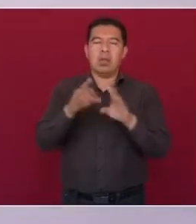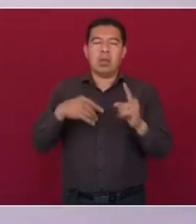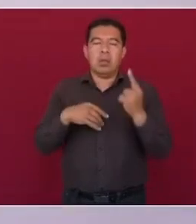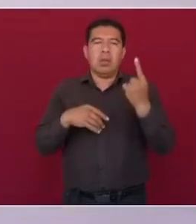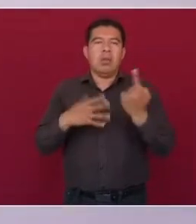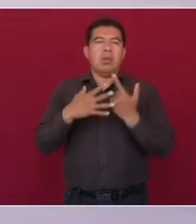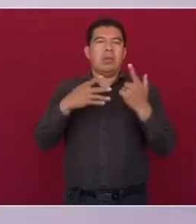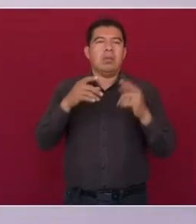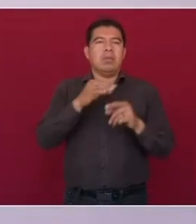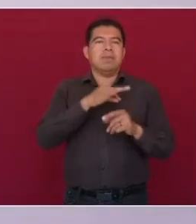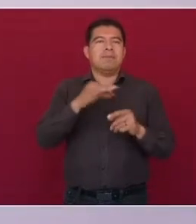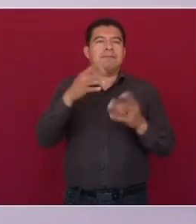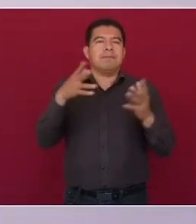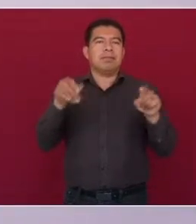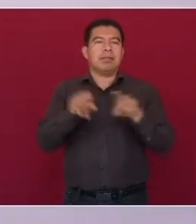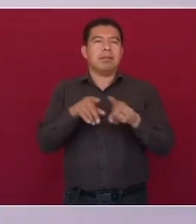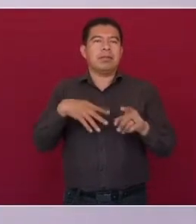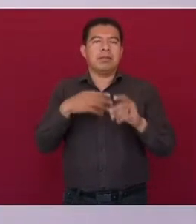atrevido,